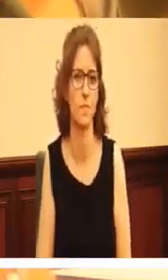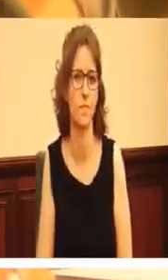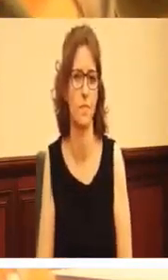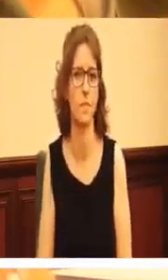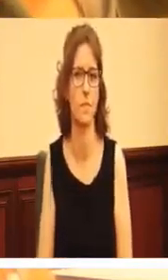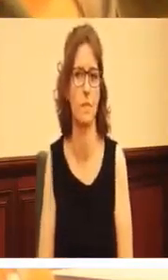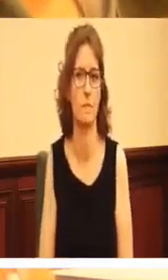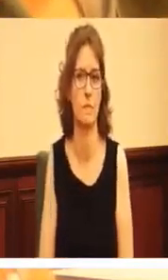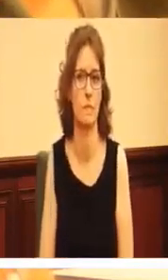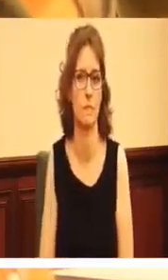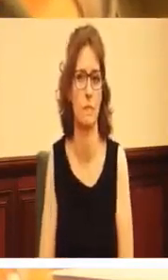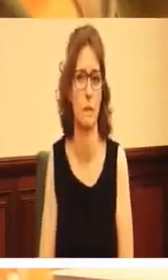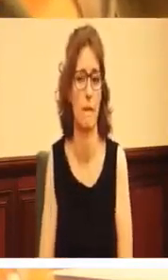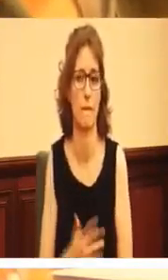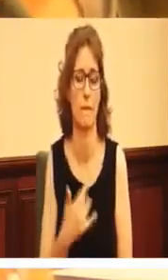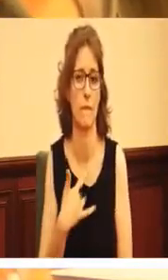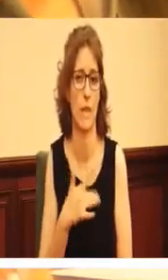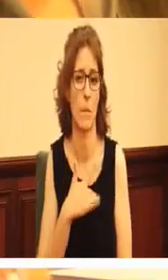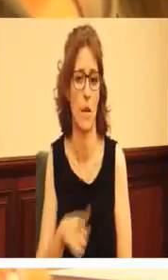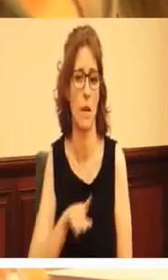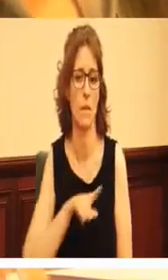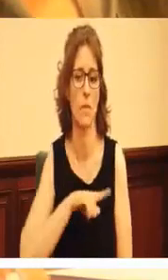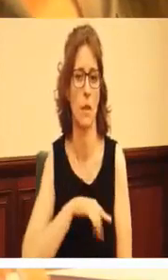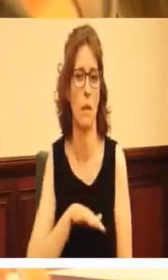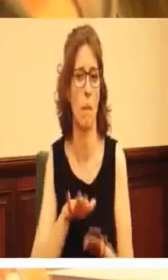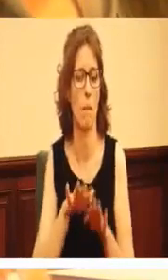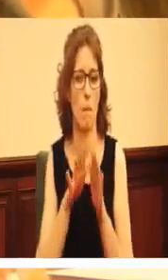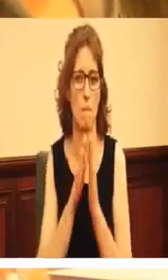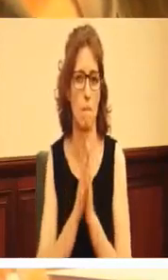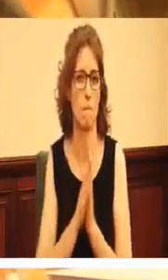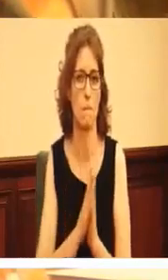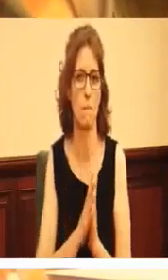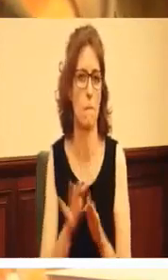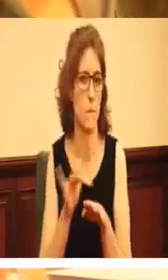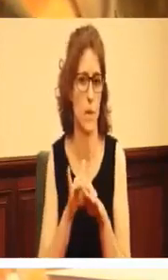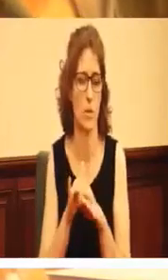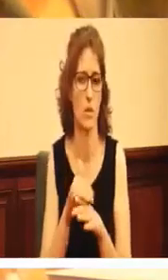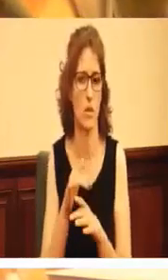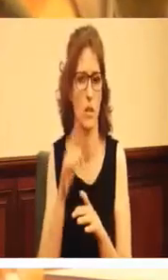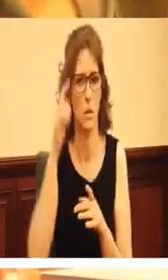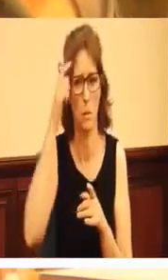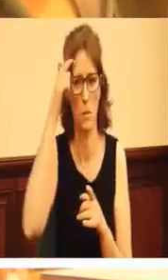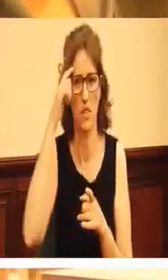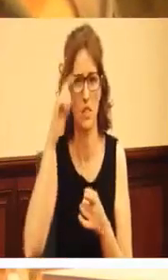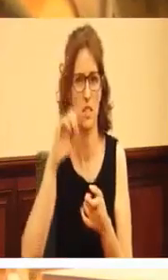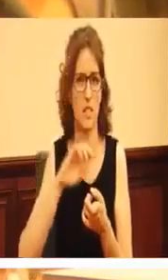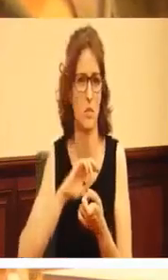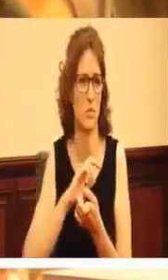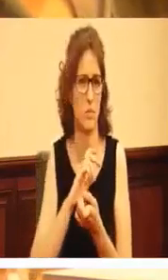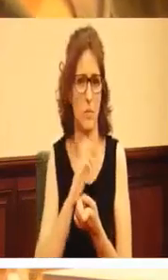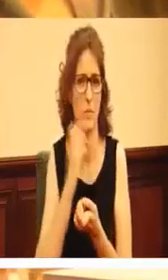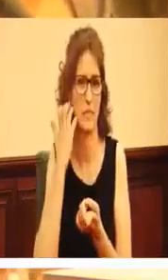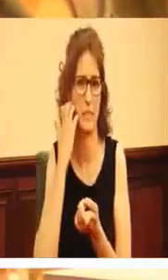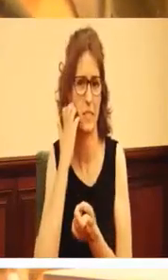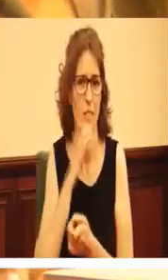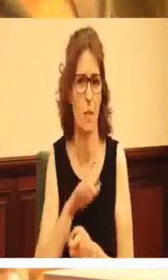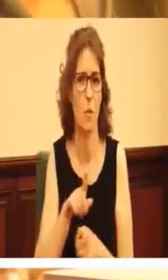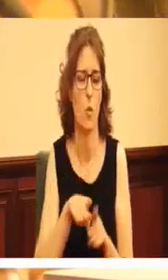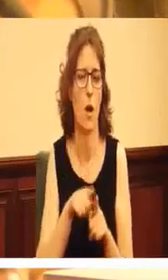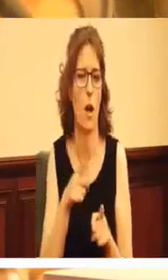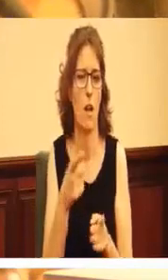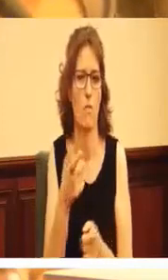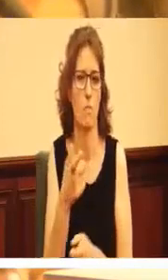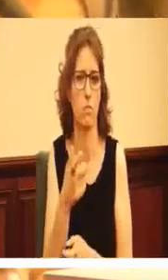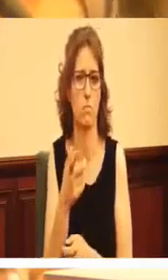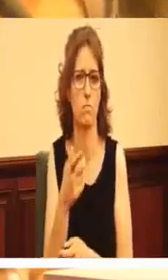Me van a permitir, y discúlpenme, pero qué mentes tan retorcidas que no son capaces de ver con absoluta normalidad